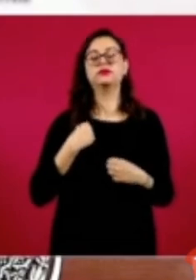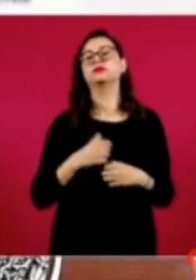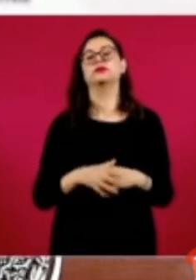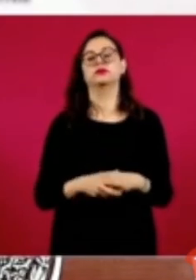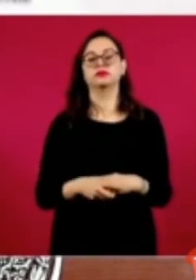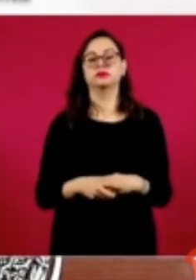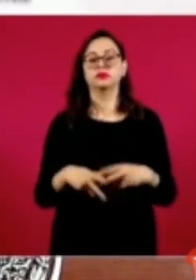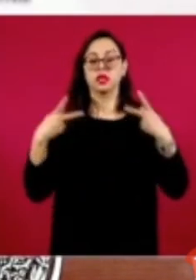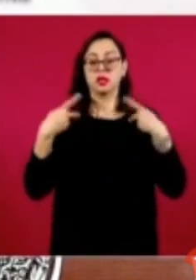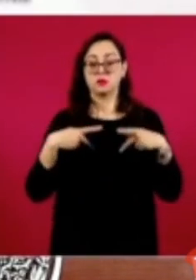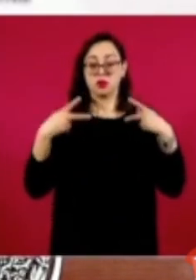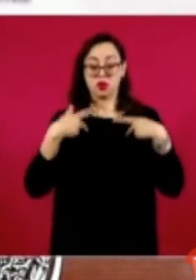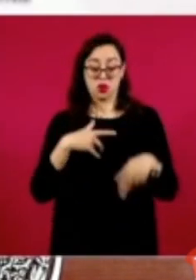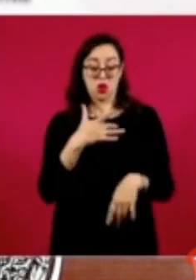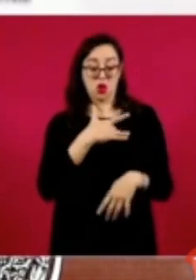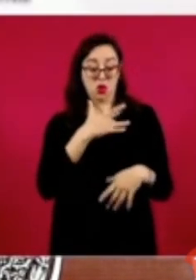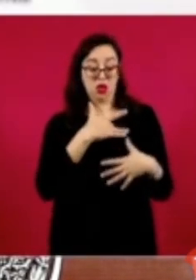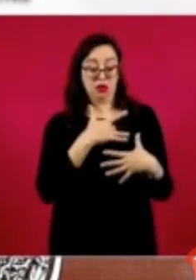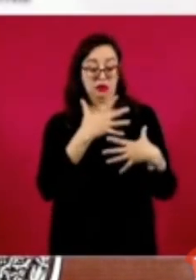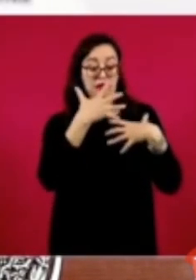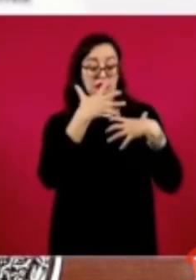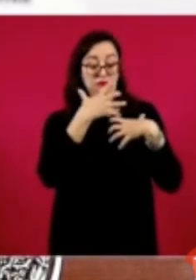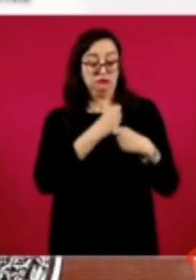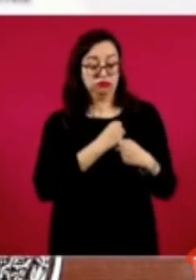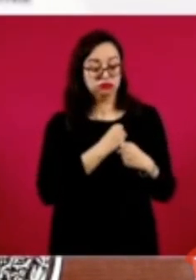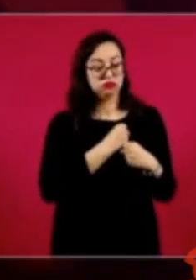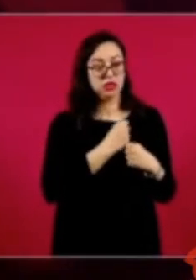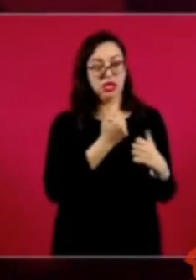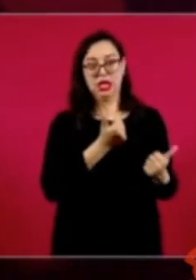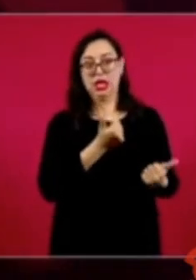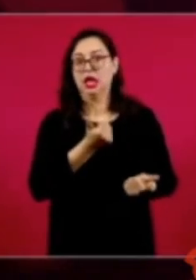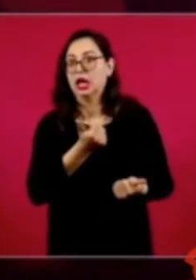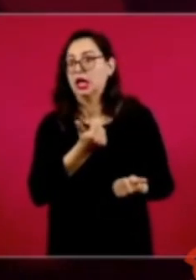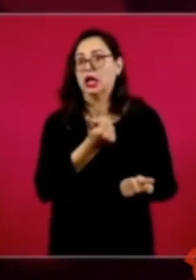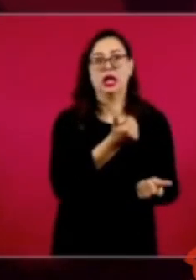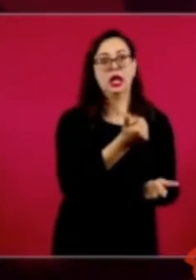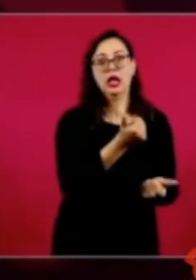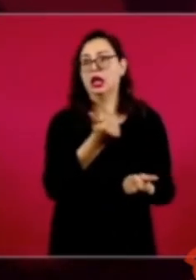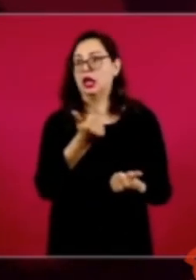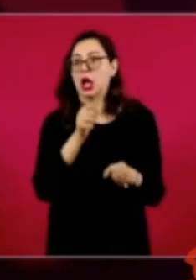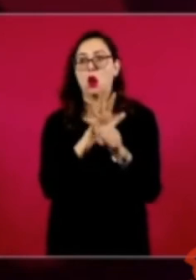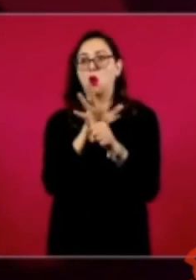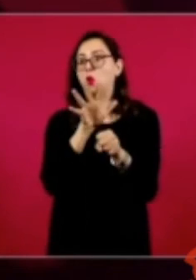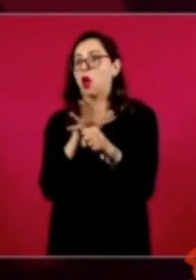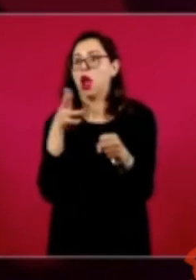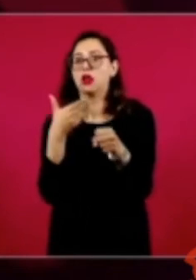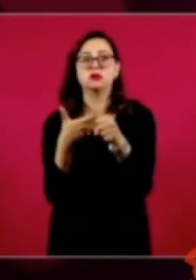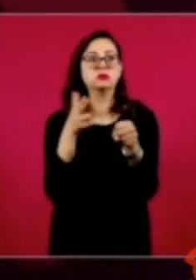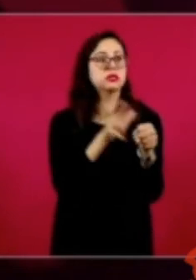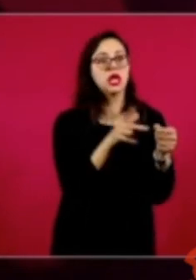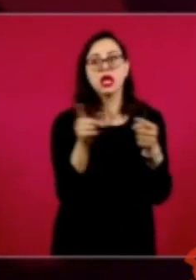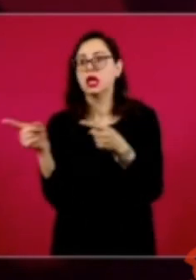puede ser atendido en un hospital del ISSSTE, en un hospital del Seguro, un hospital del IMSS Bienestar.